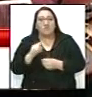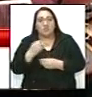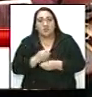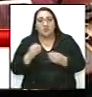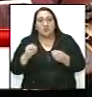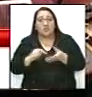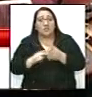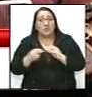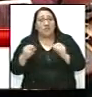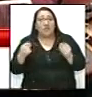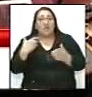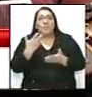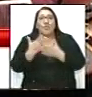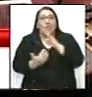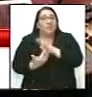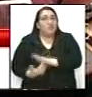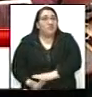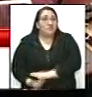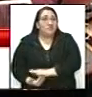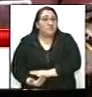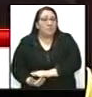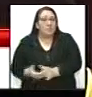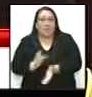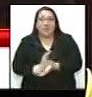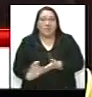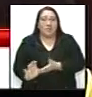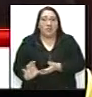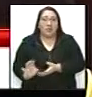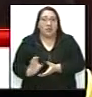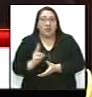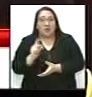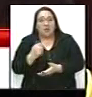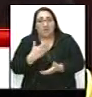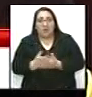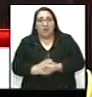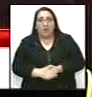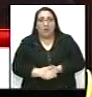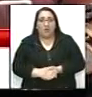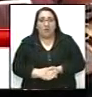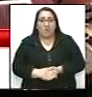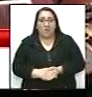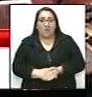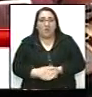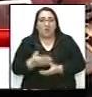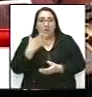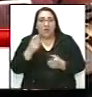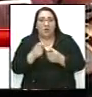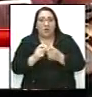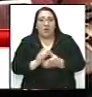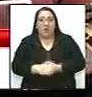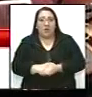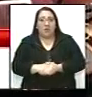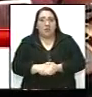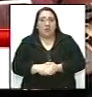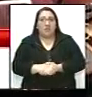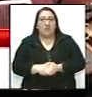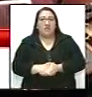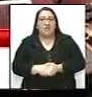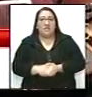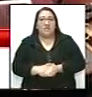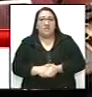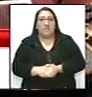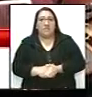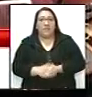sistemas discriminatorios, excluyentes y elitistas. Muchas gracias. Gracias, congresista Mantilla.